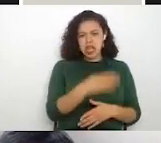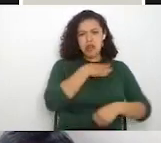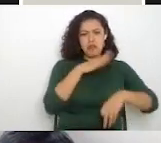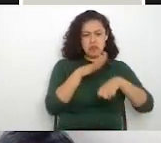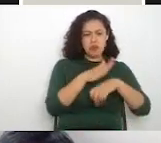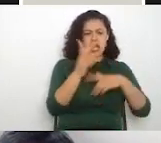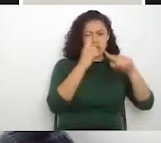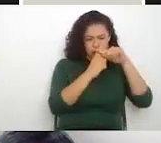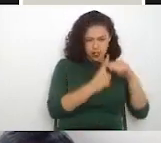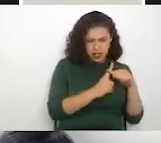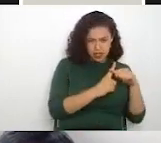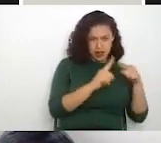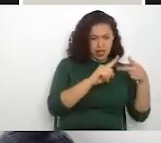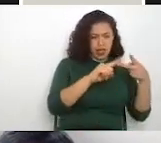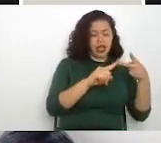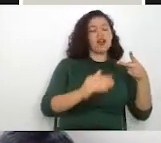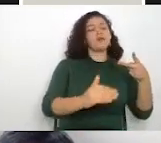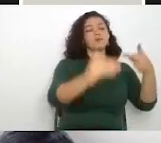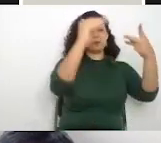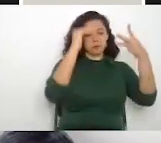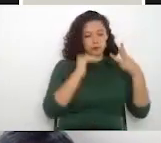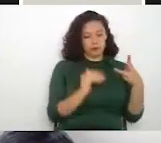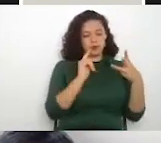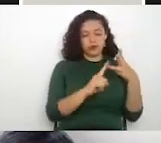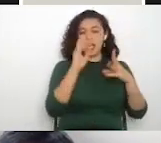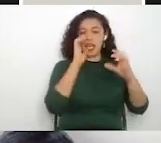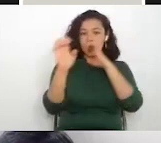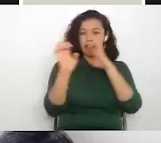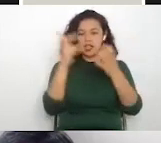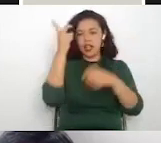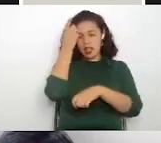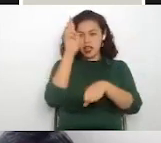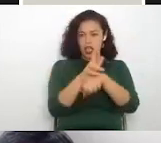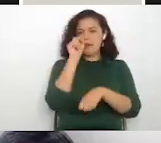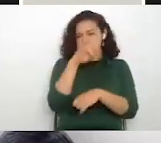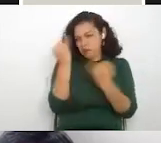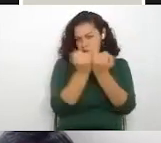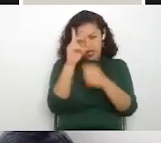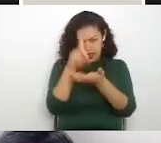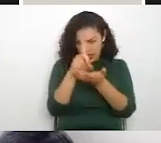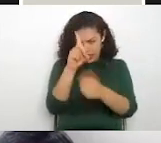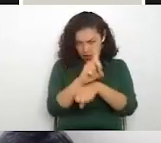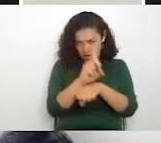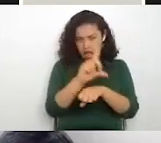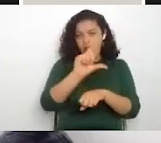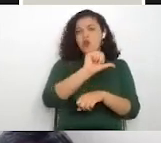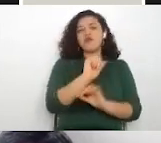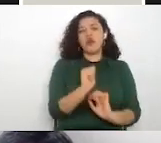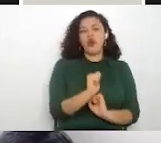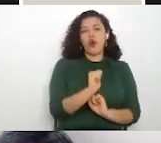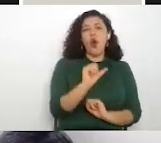la siguiente instancia es una entrevista con la directora, ya sea ese mismo día o se concerta para